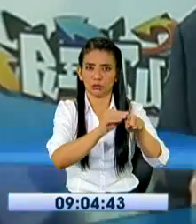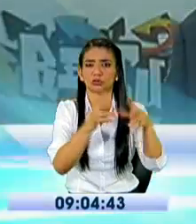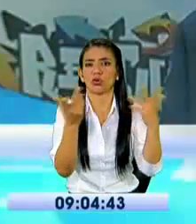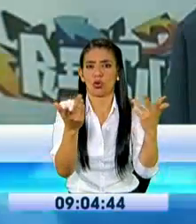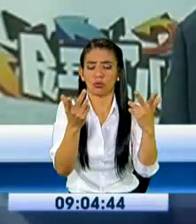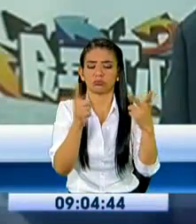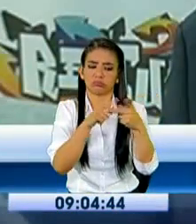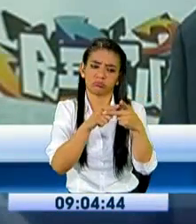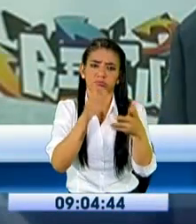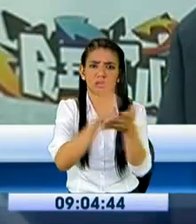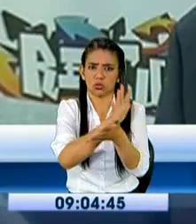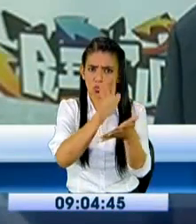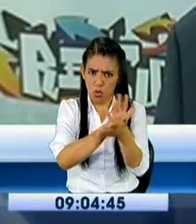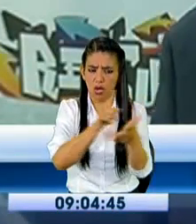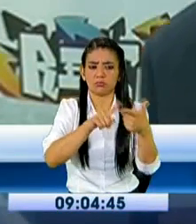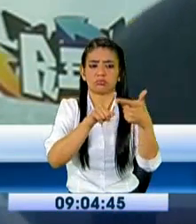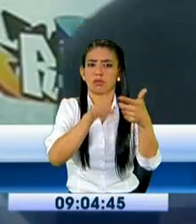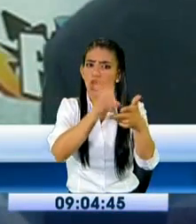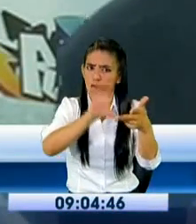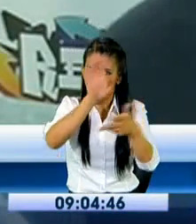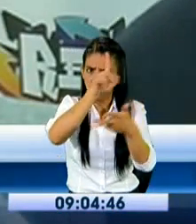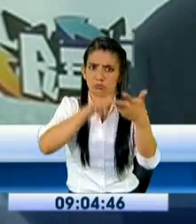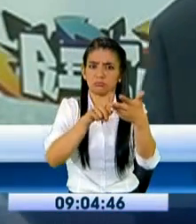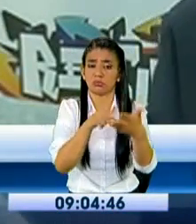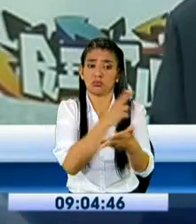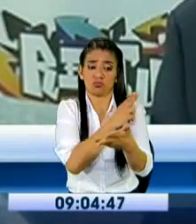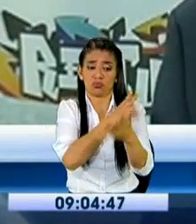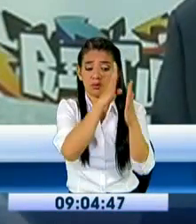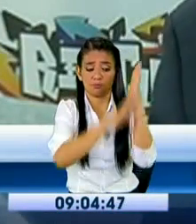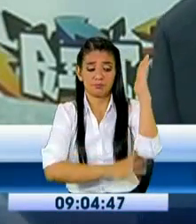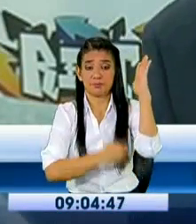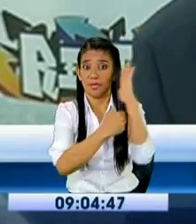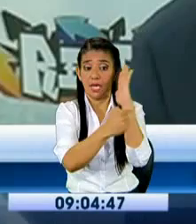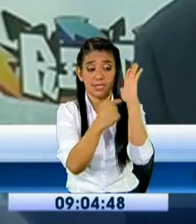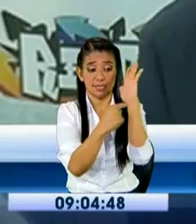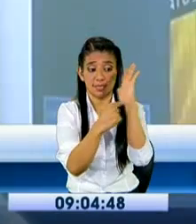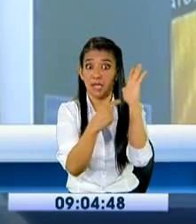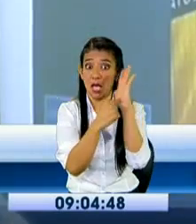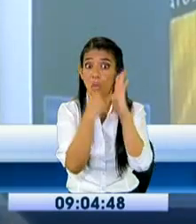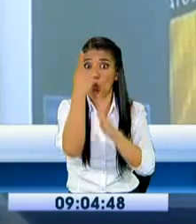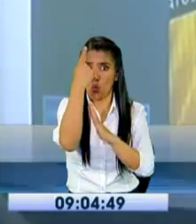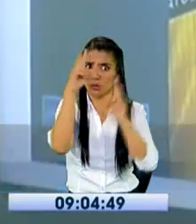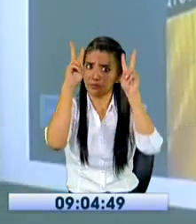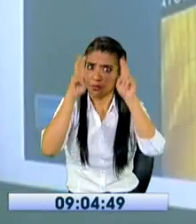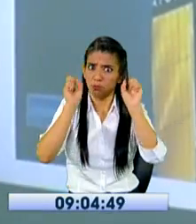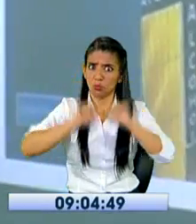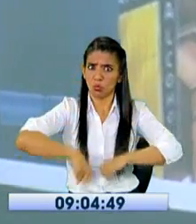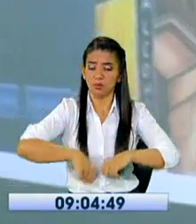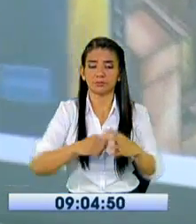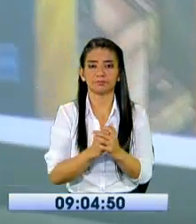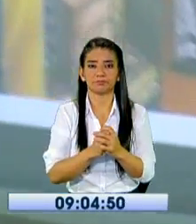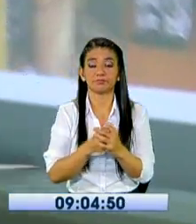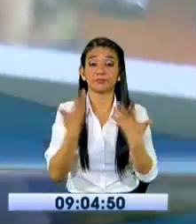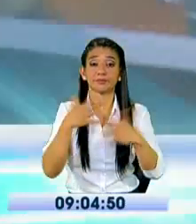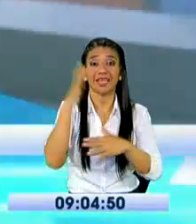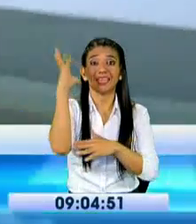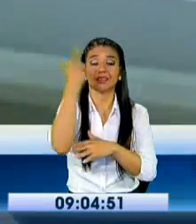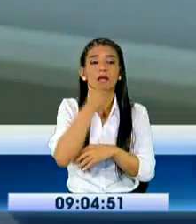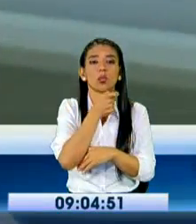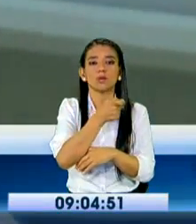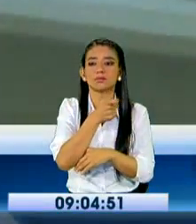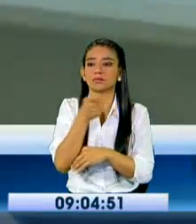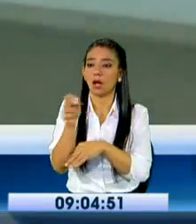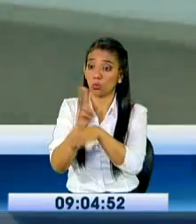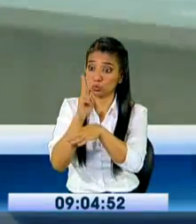como educación superior, en las mallas curriculares debe constar una materia. La quinta encuesta nacional sobre el uso de drogas